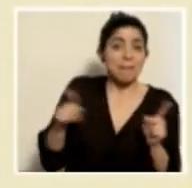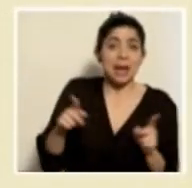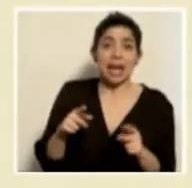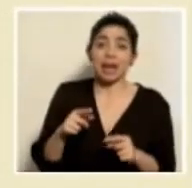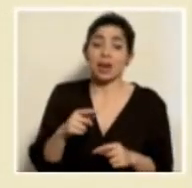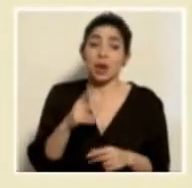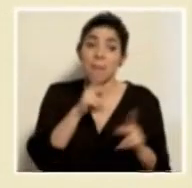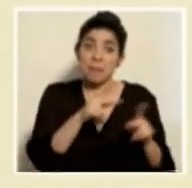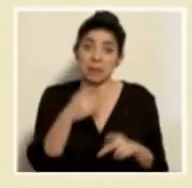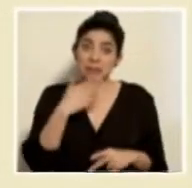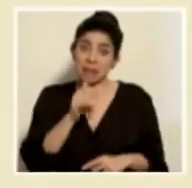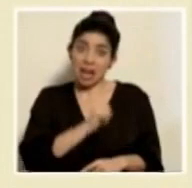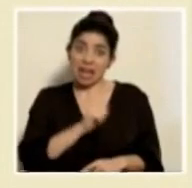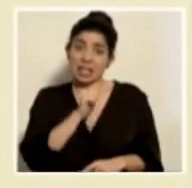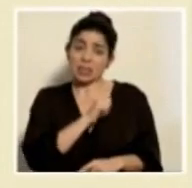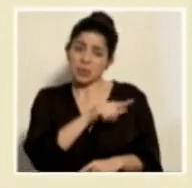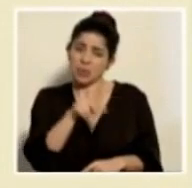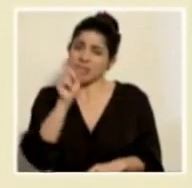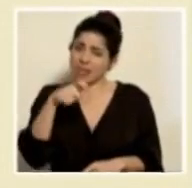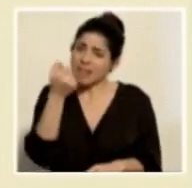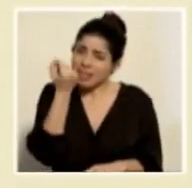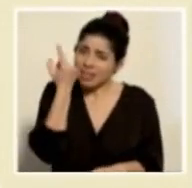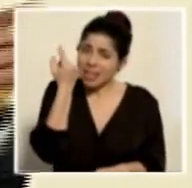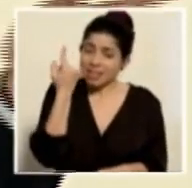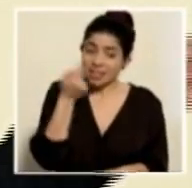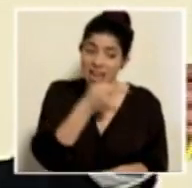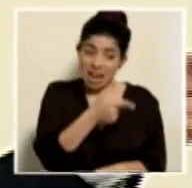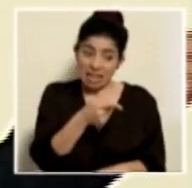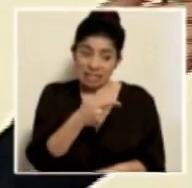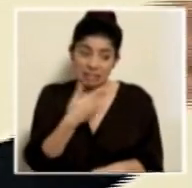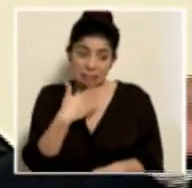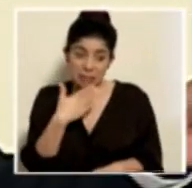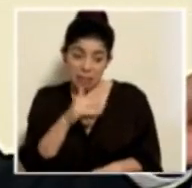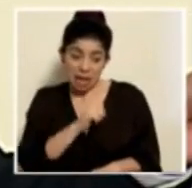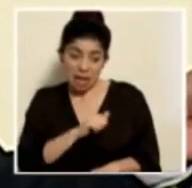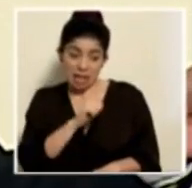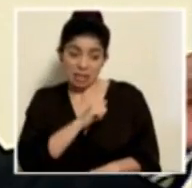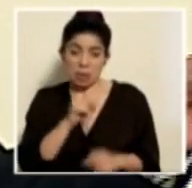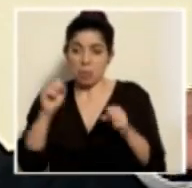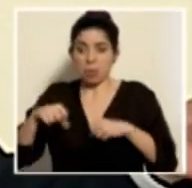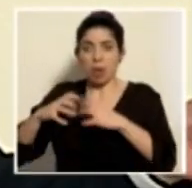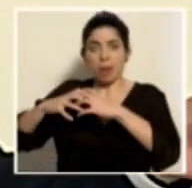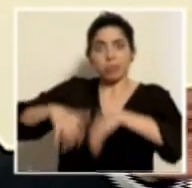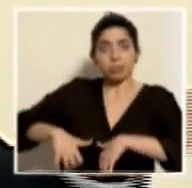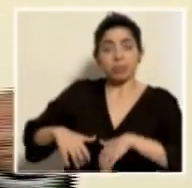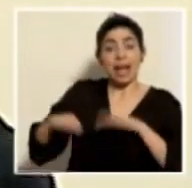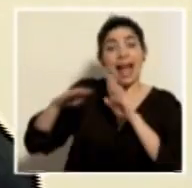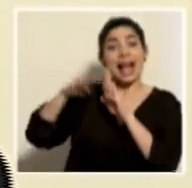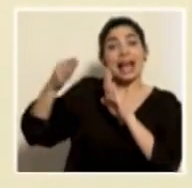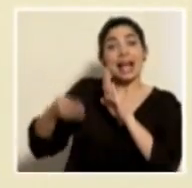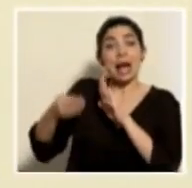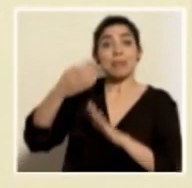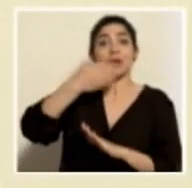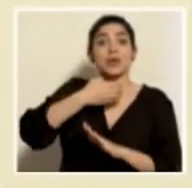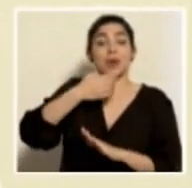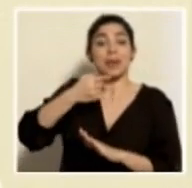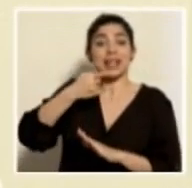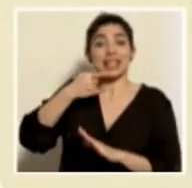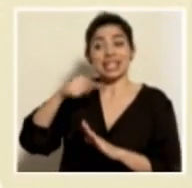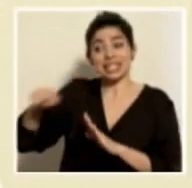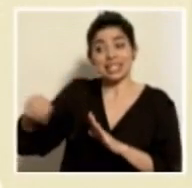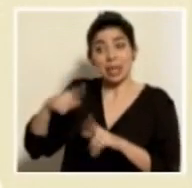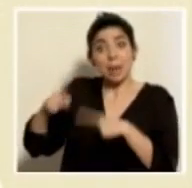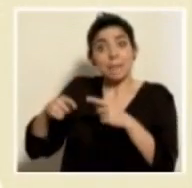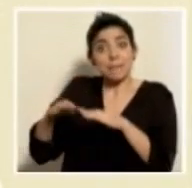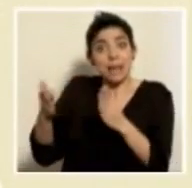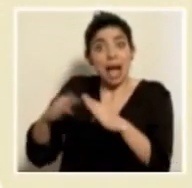portan tan bien, o sea, que entiendan que esto puede llevar a ese colapso, que esas camas que está diciendo don Román hoy, que van a estar